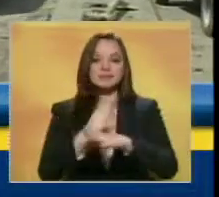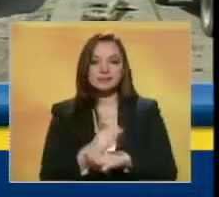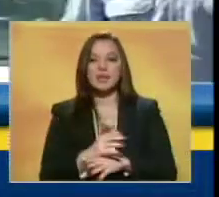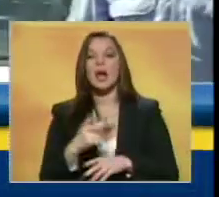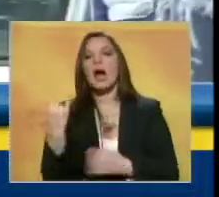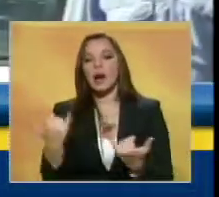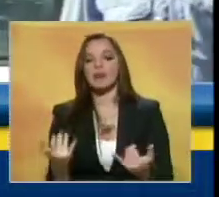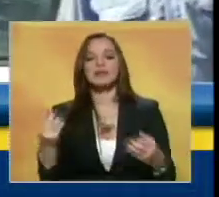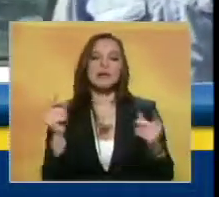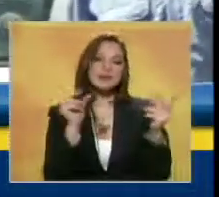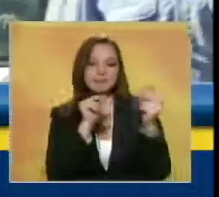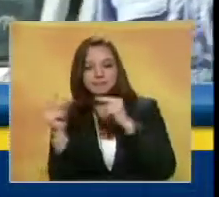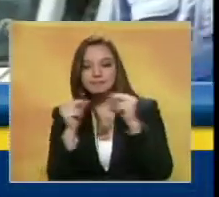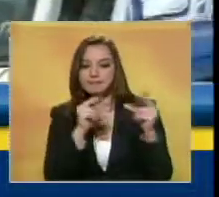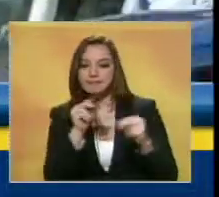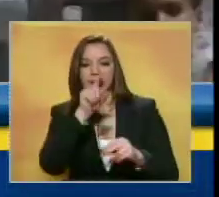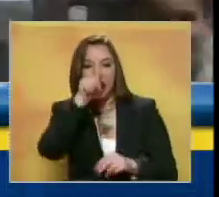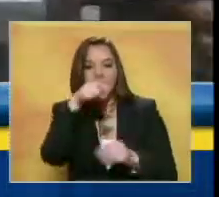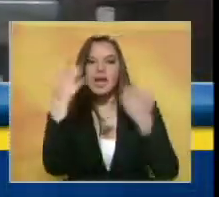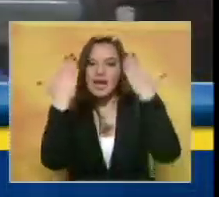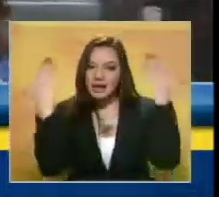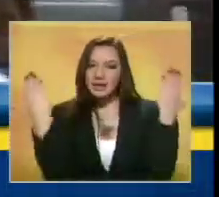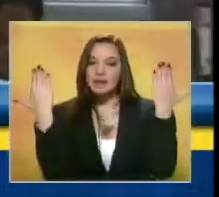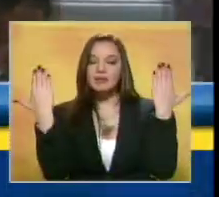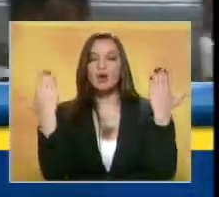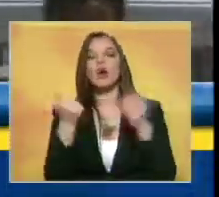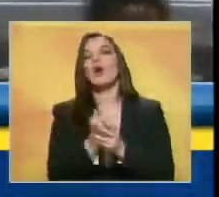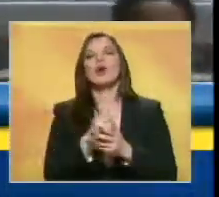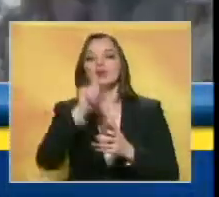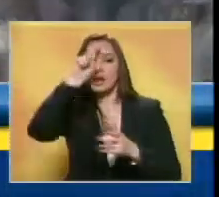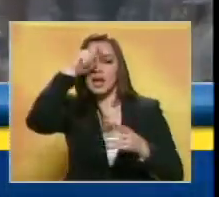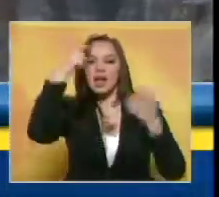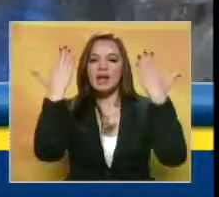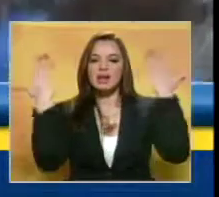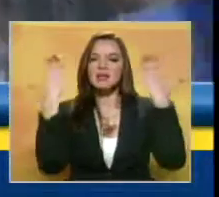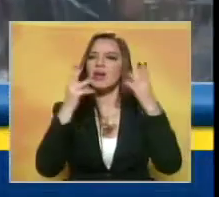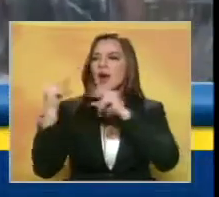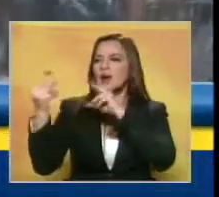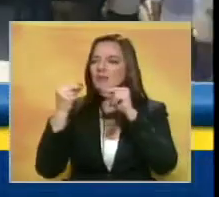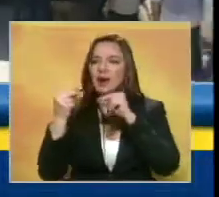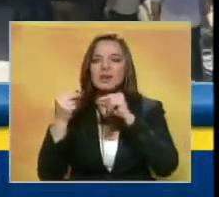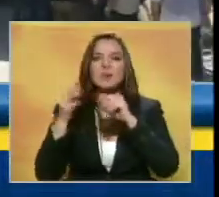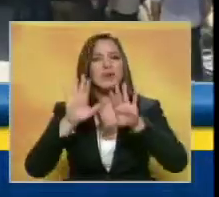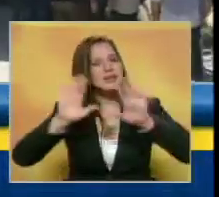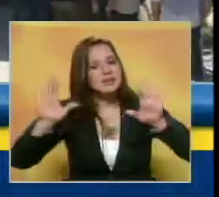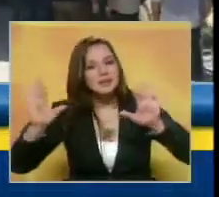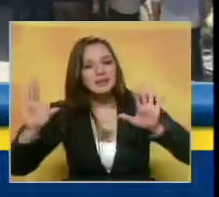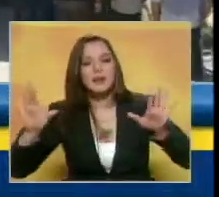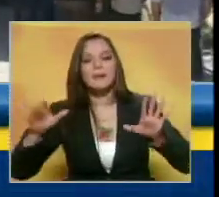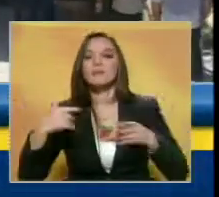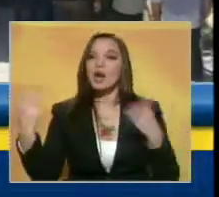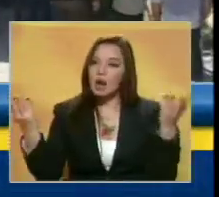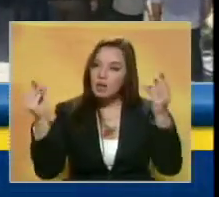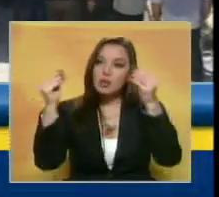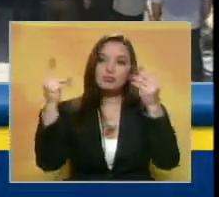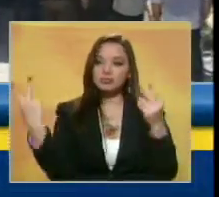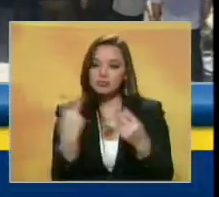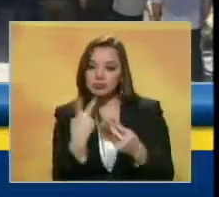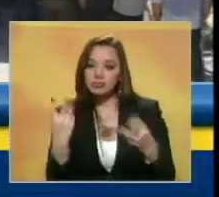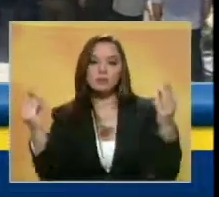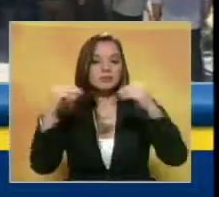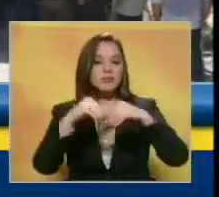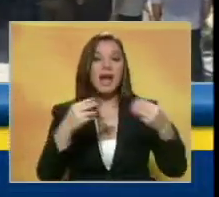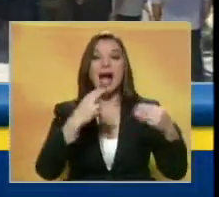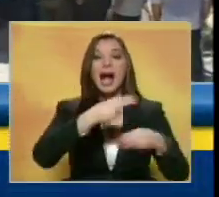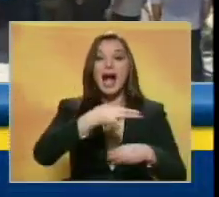continúan las negociaciones en Egipto. Medios locales aseguran que en la mayoría de los puntos las delegaciones se acercaron a un acuerdo. Hamas